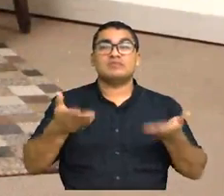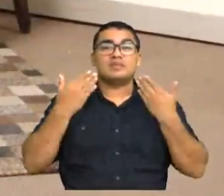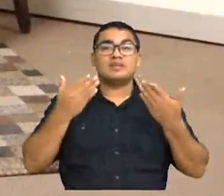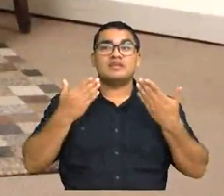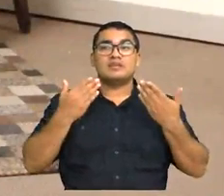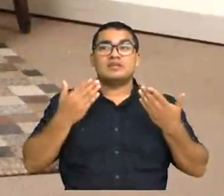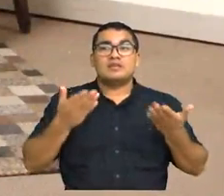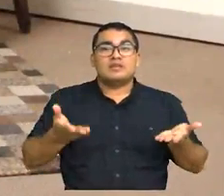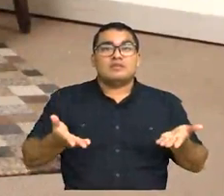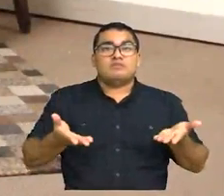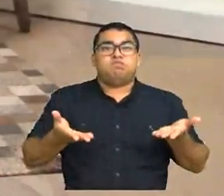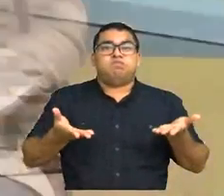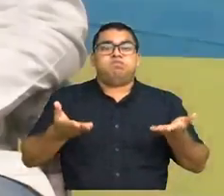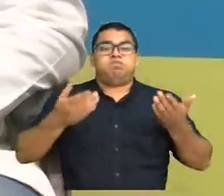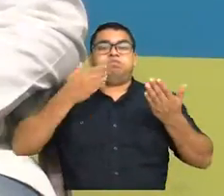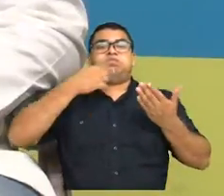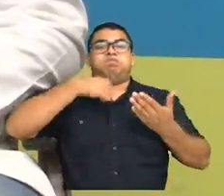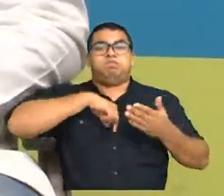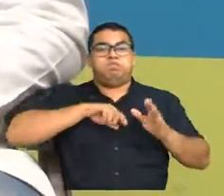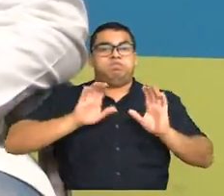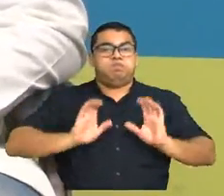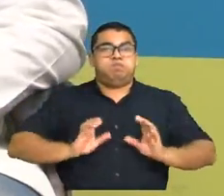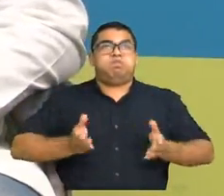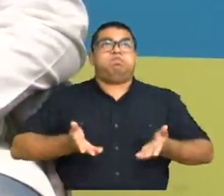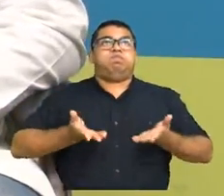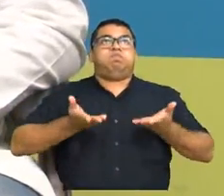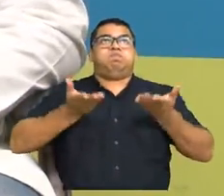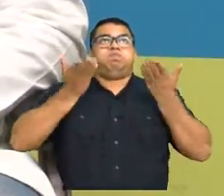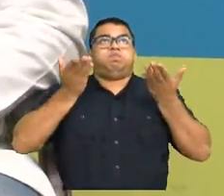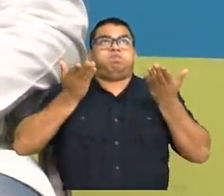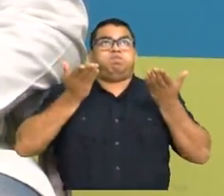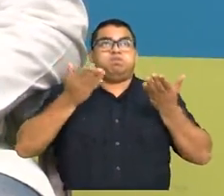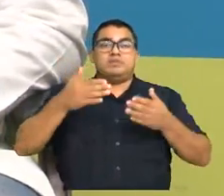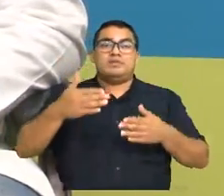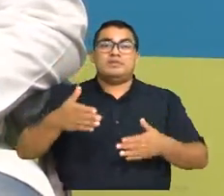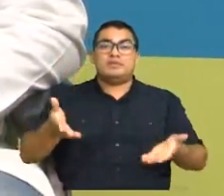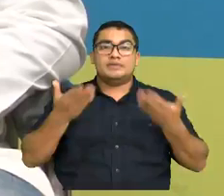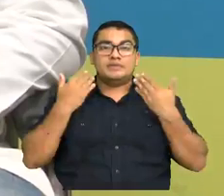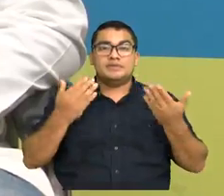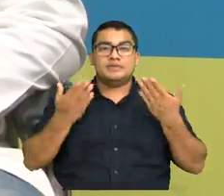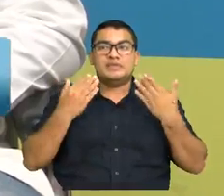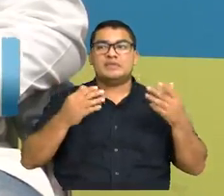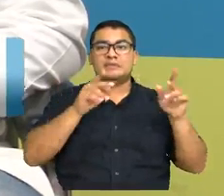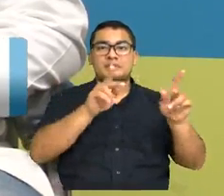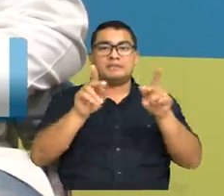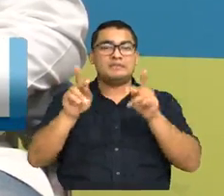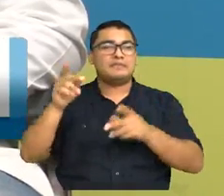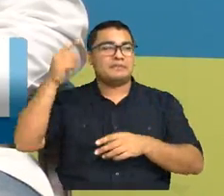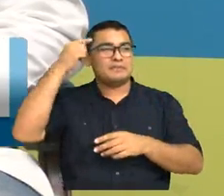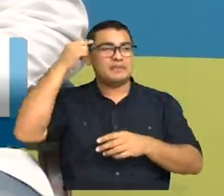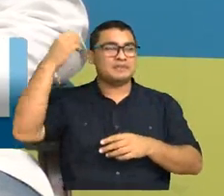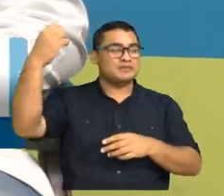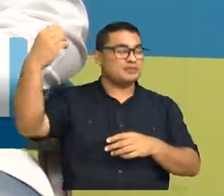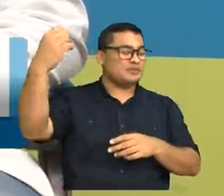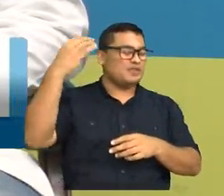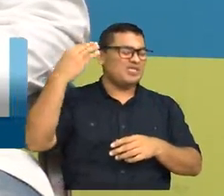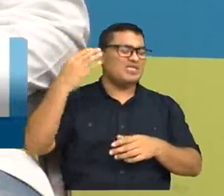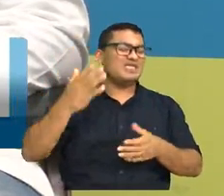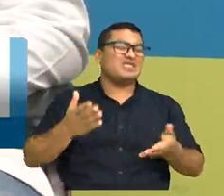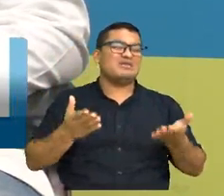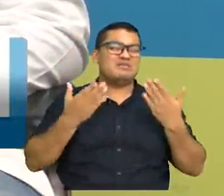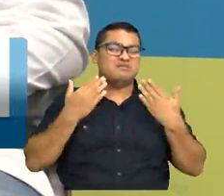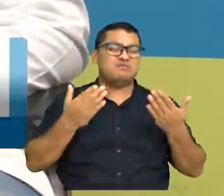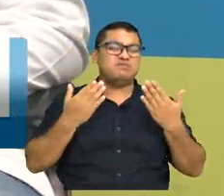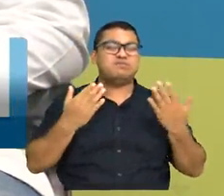temperatura del cuerpo. Del cuerpo. Hay muchas personas que lo confunden con insolación. Nada que ver. Es decir, son